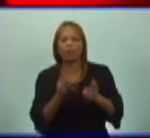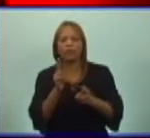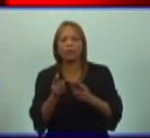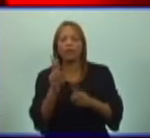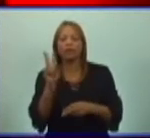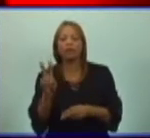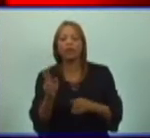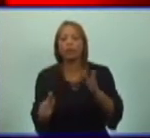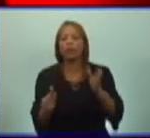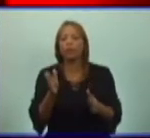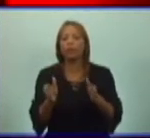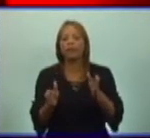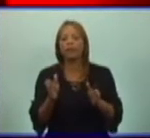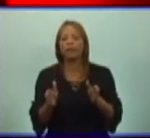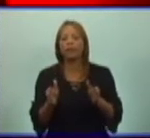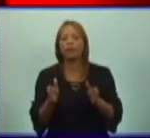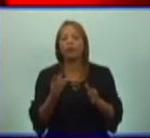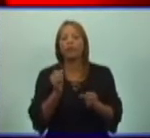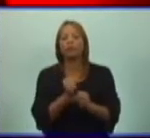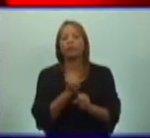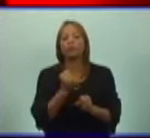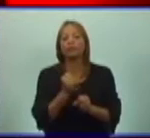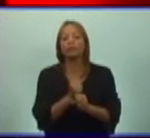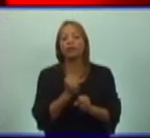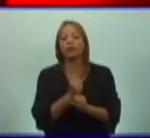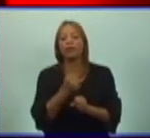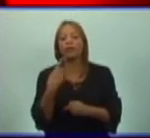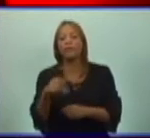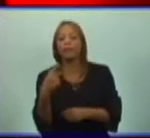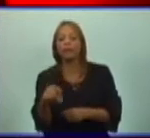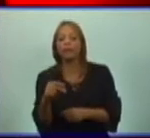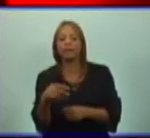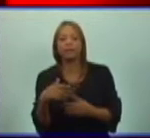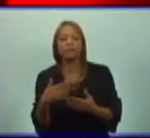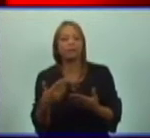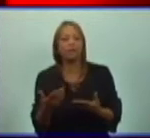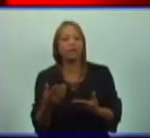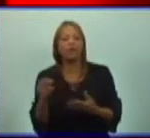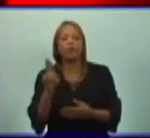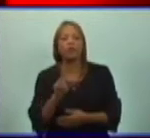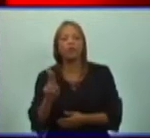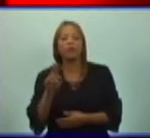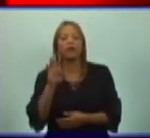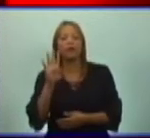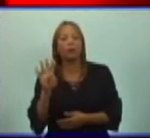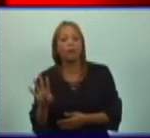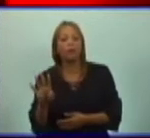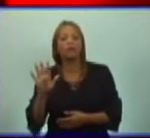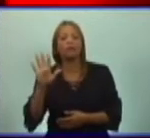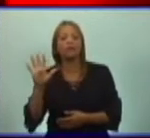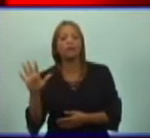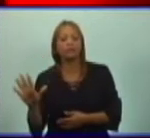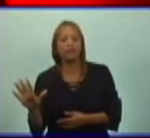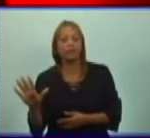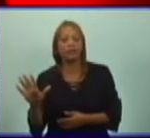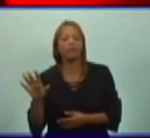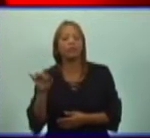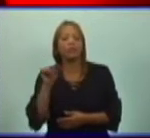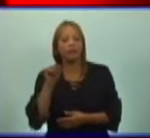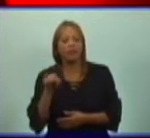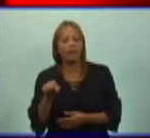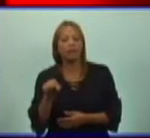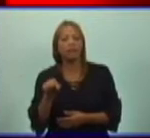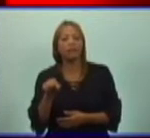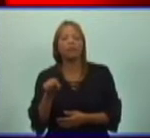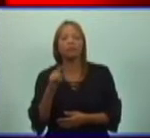segundo periodo un trabajo práctico relacionado con las unidades 4 y 5 que les habían